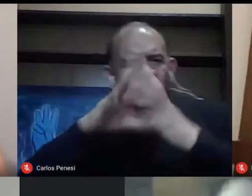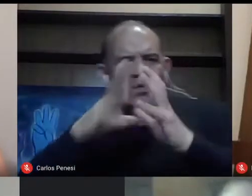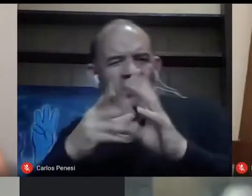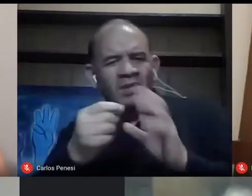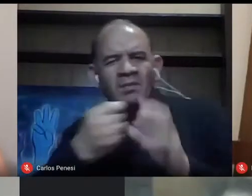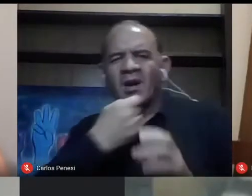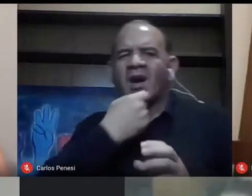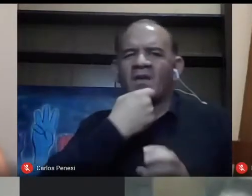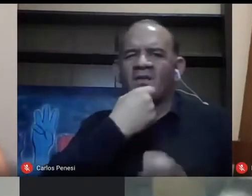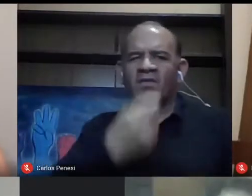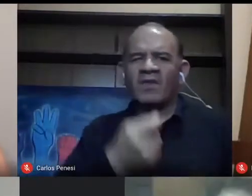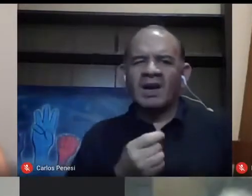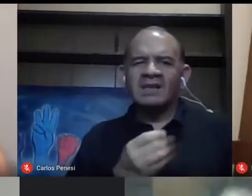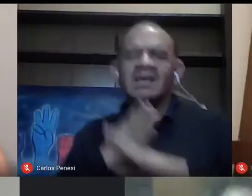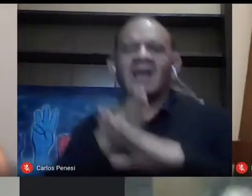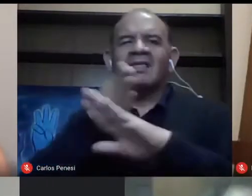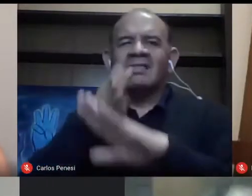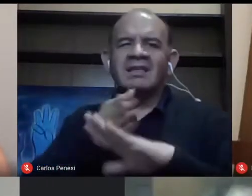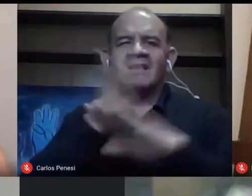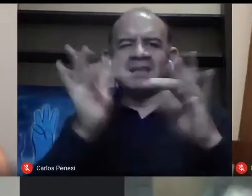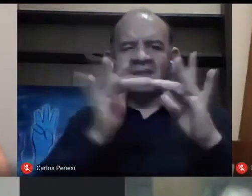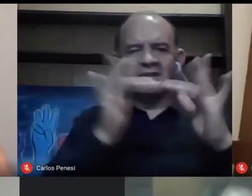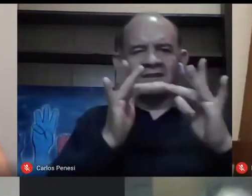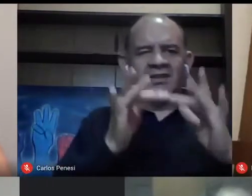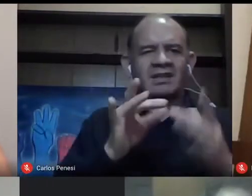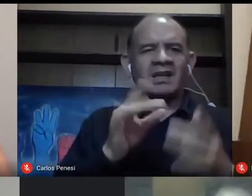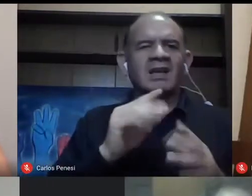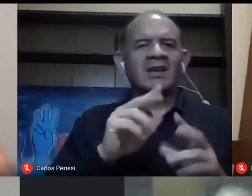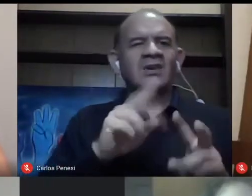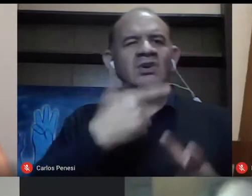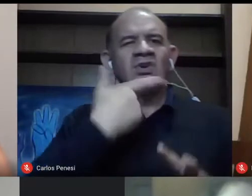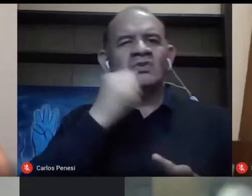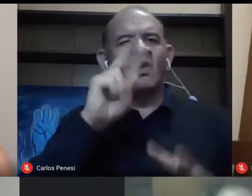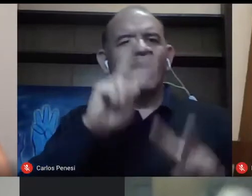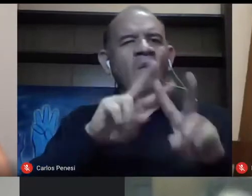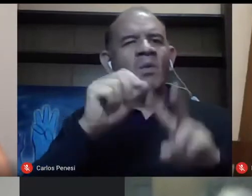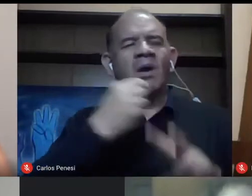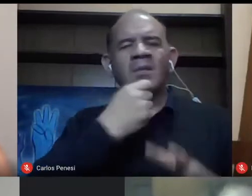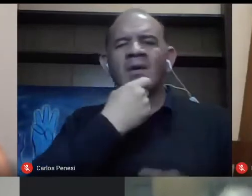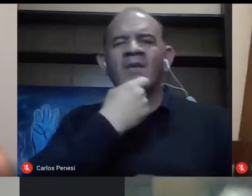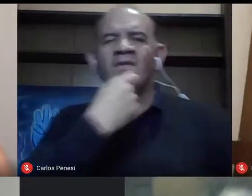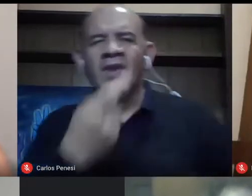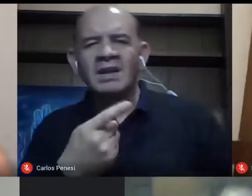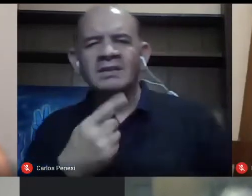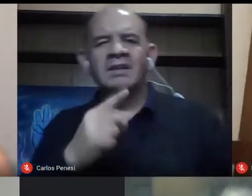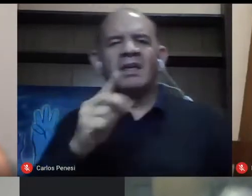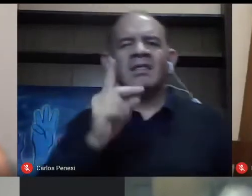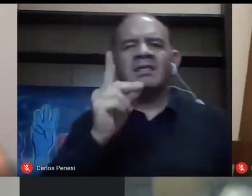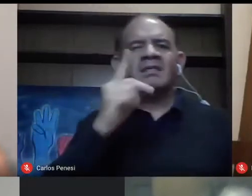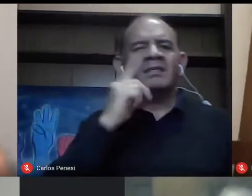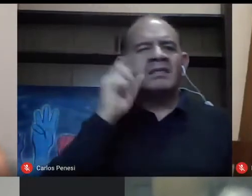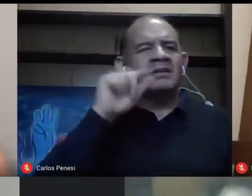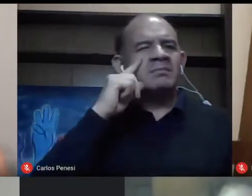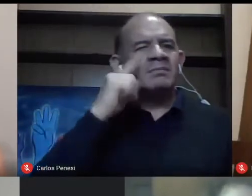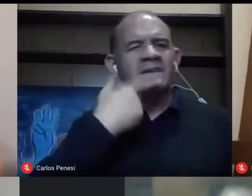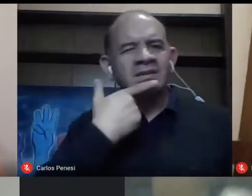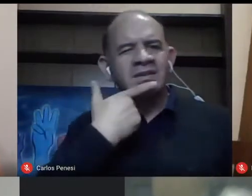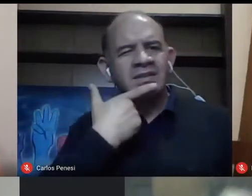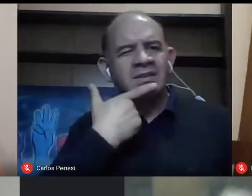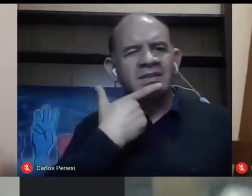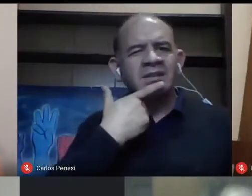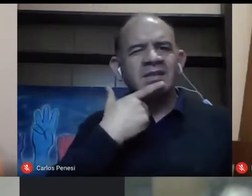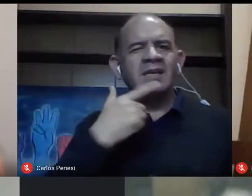Accesibles. El software que elegimos es DSpace, creemos que es lo más adecuado. Es un software que en la biblioteca